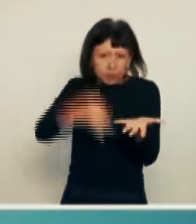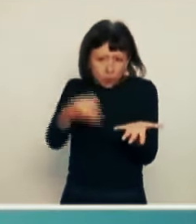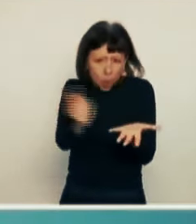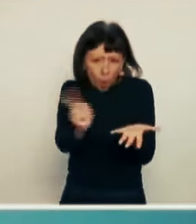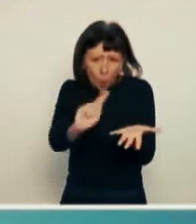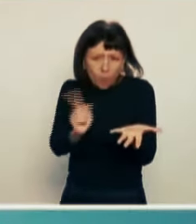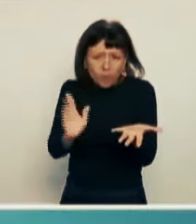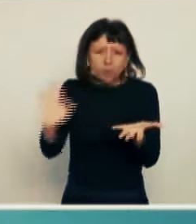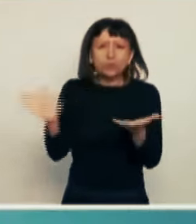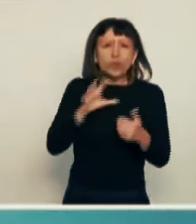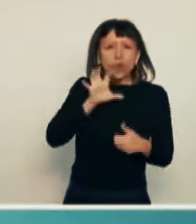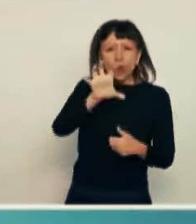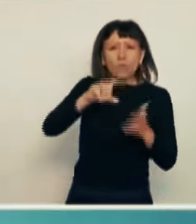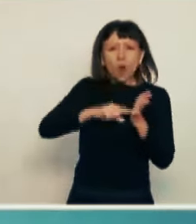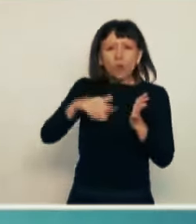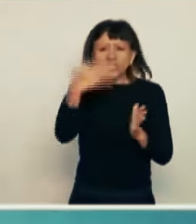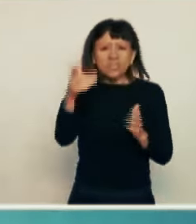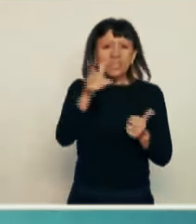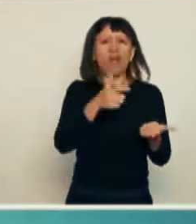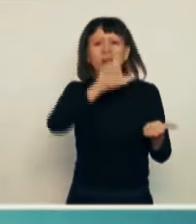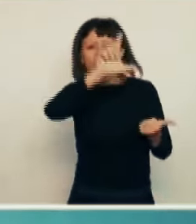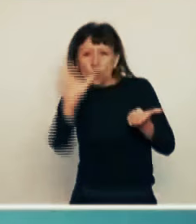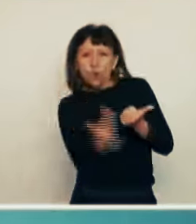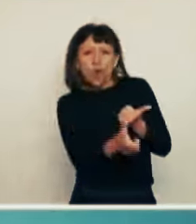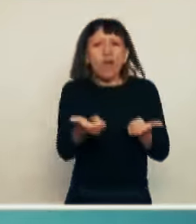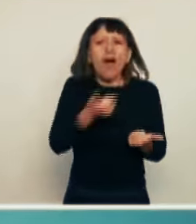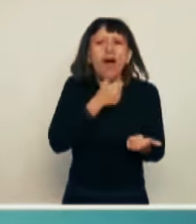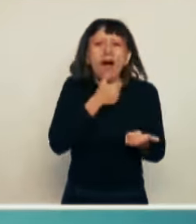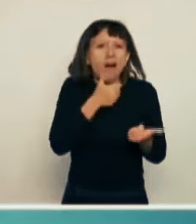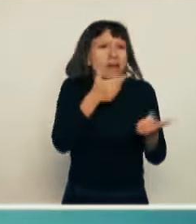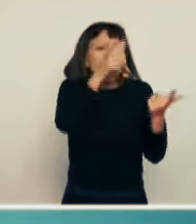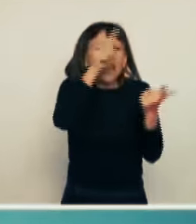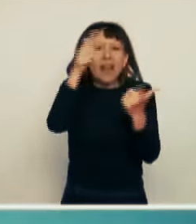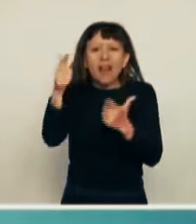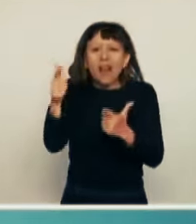todo el conurbano bonaerense, no había una sola línea tendida.